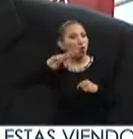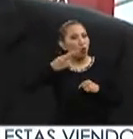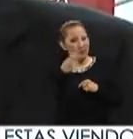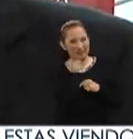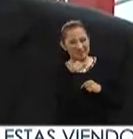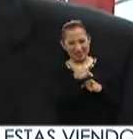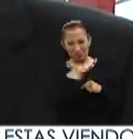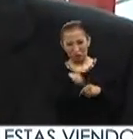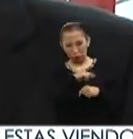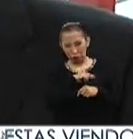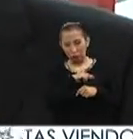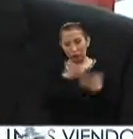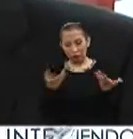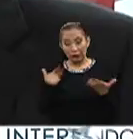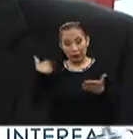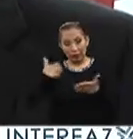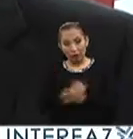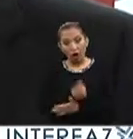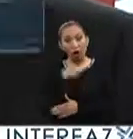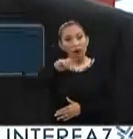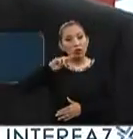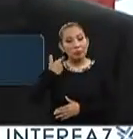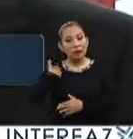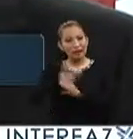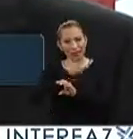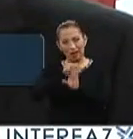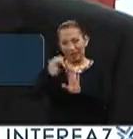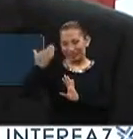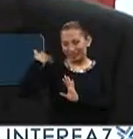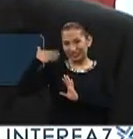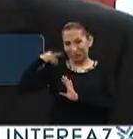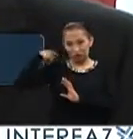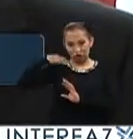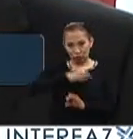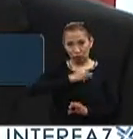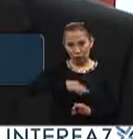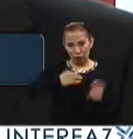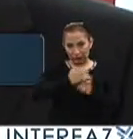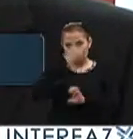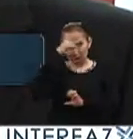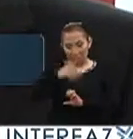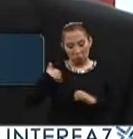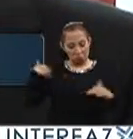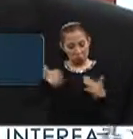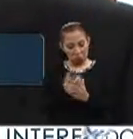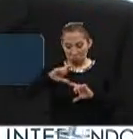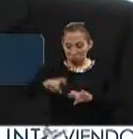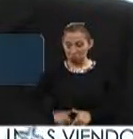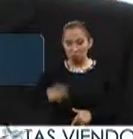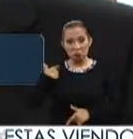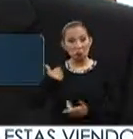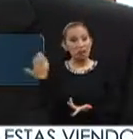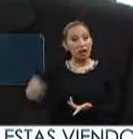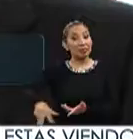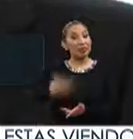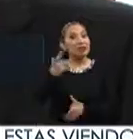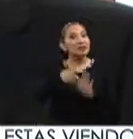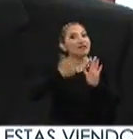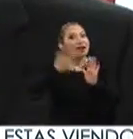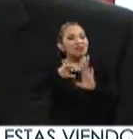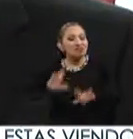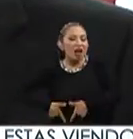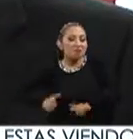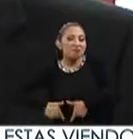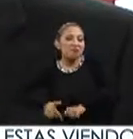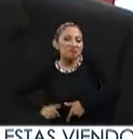universidad nuevamente ganó la Universidad Nacional que se llevó a cabo en Toluca, en el Estado de México, por 13ª ocasión. Y